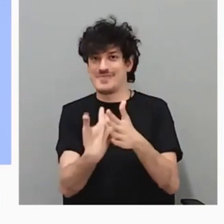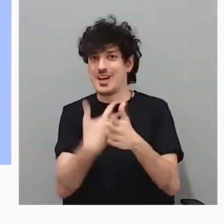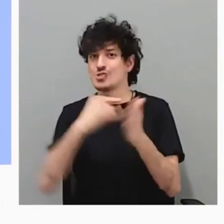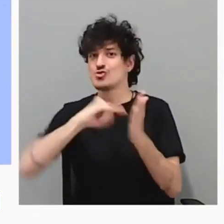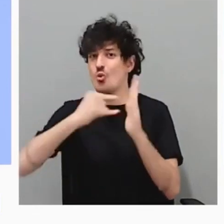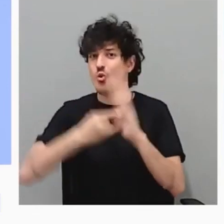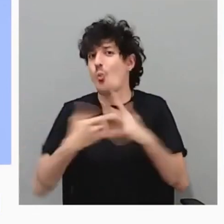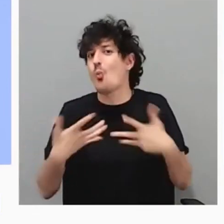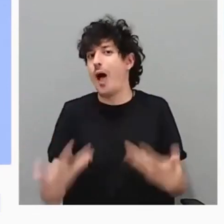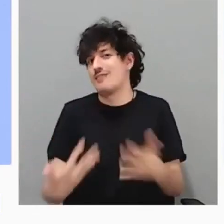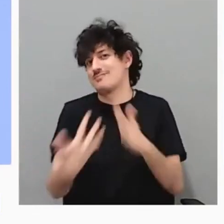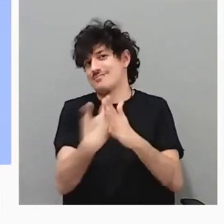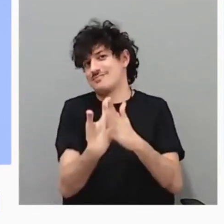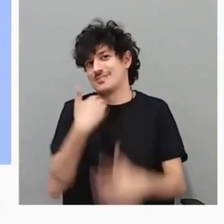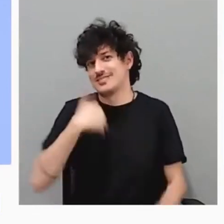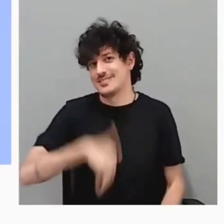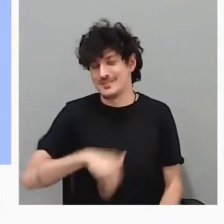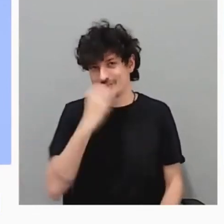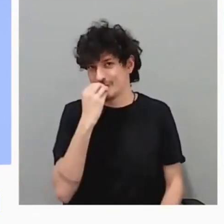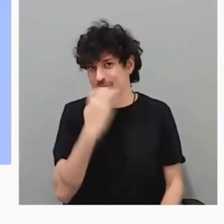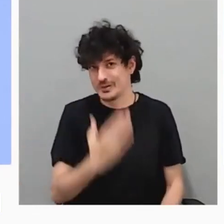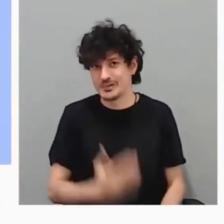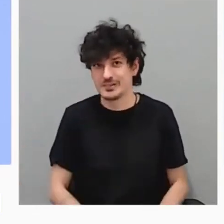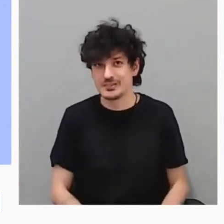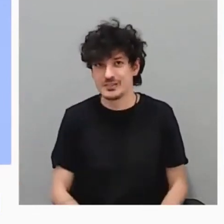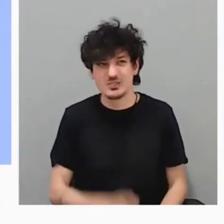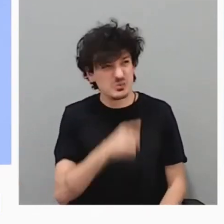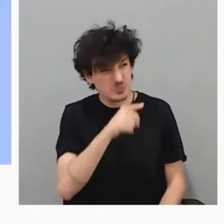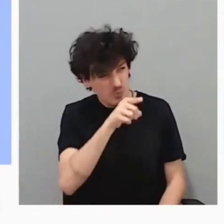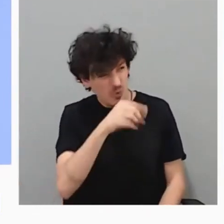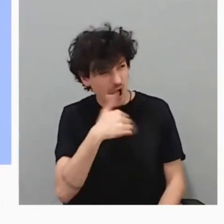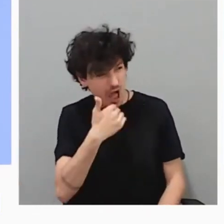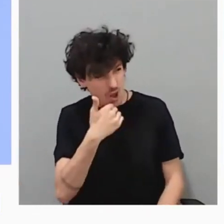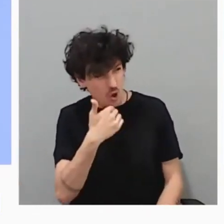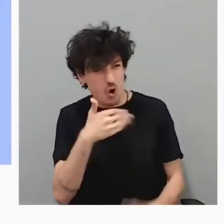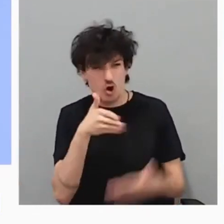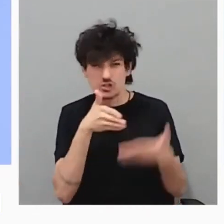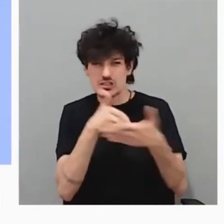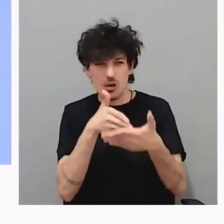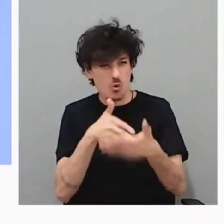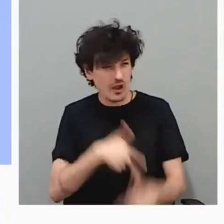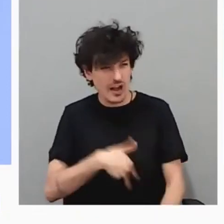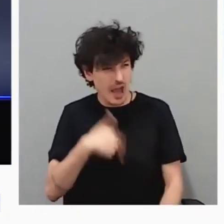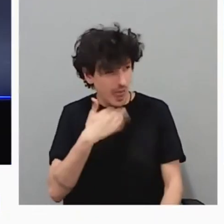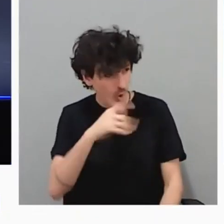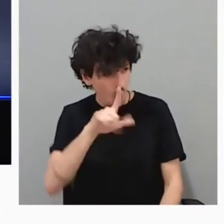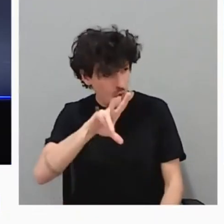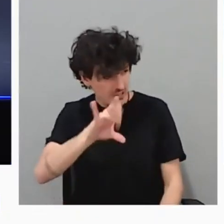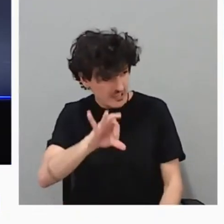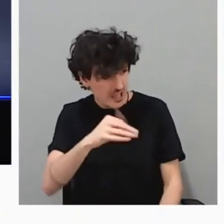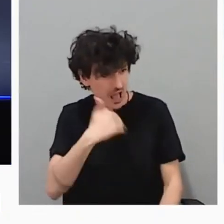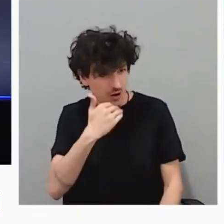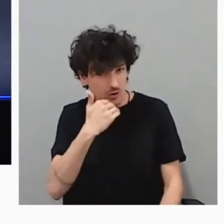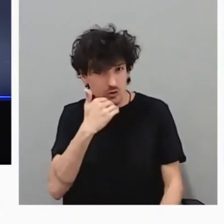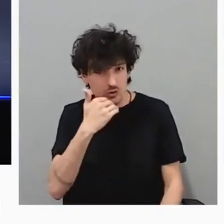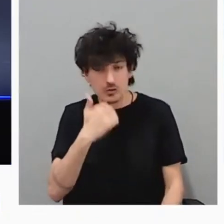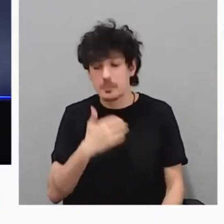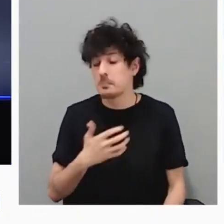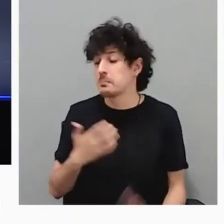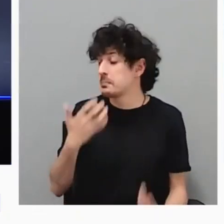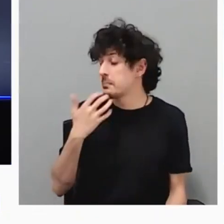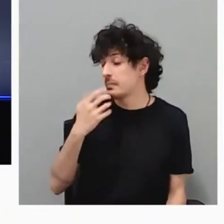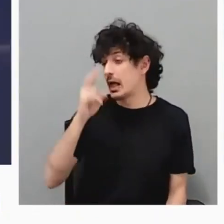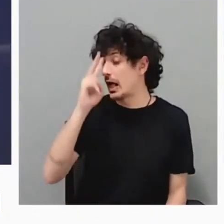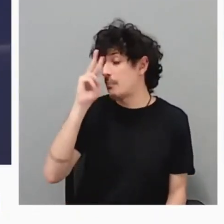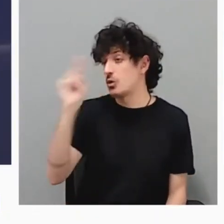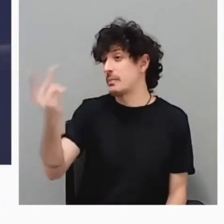principio. ¿Tú encuentras algún obstáculo así general, Luis? Bueno, para mí lo más importante es el cambio de mentalidad. Okay. O sea, cuando